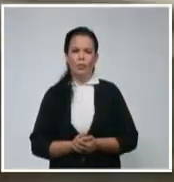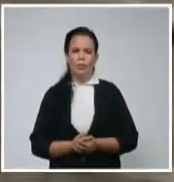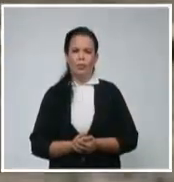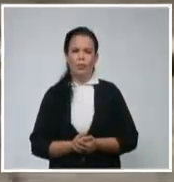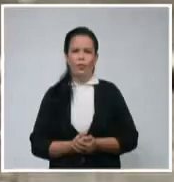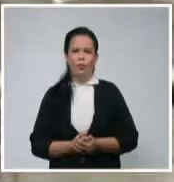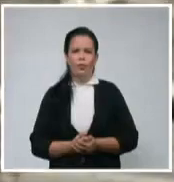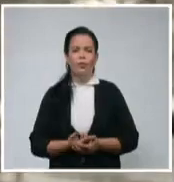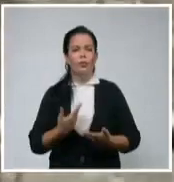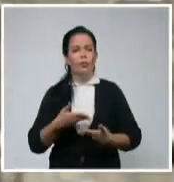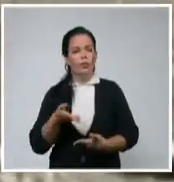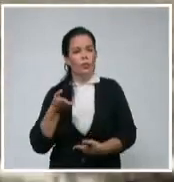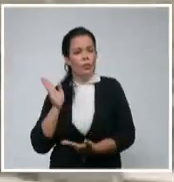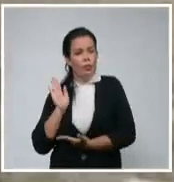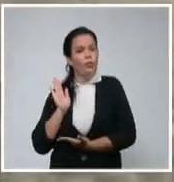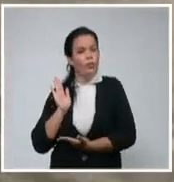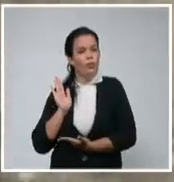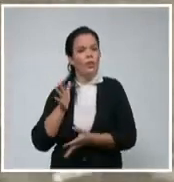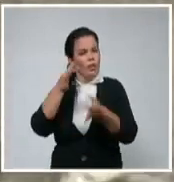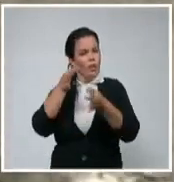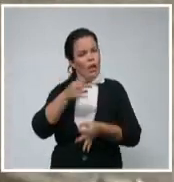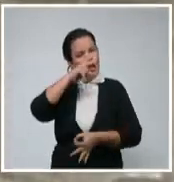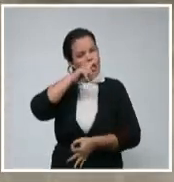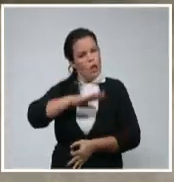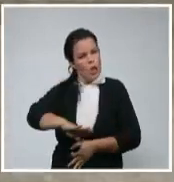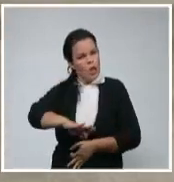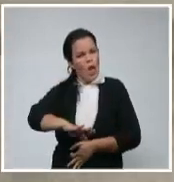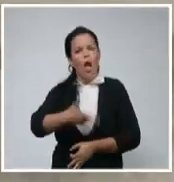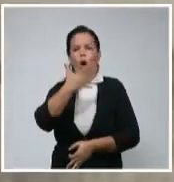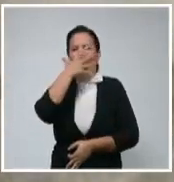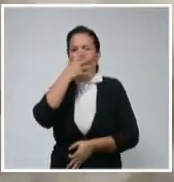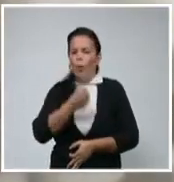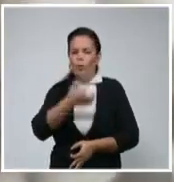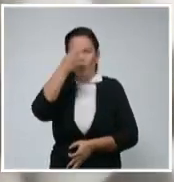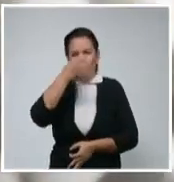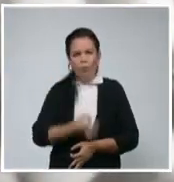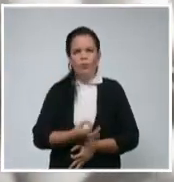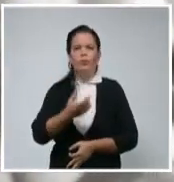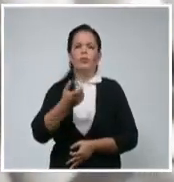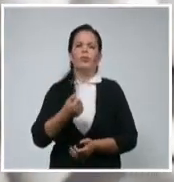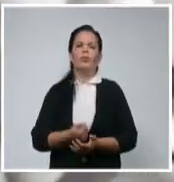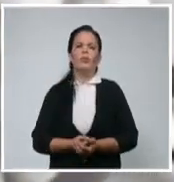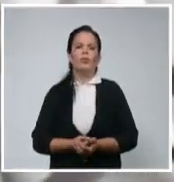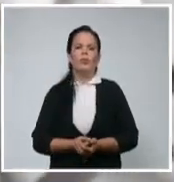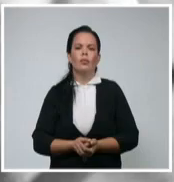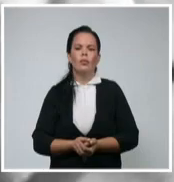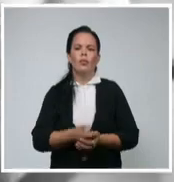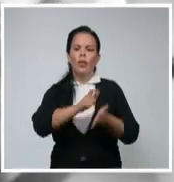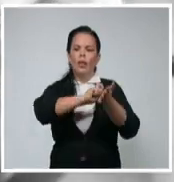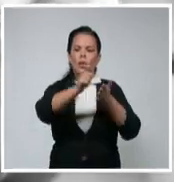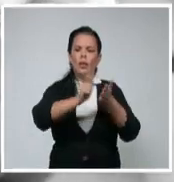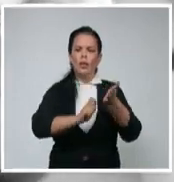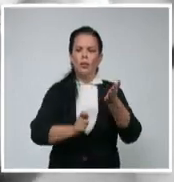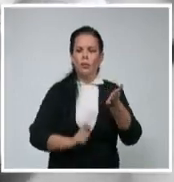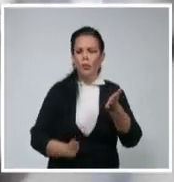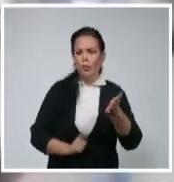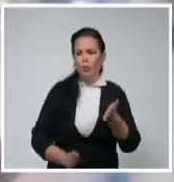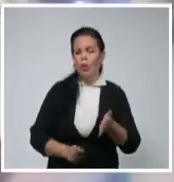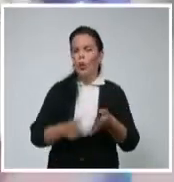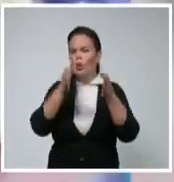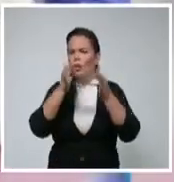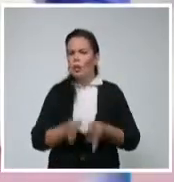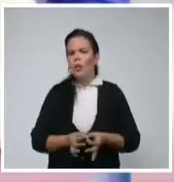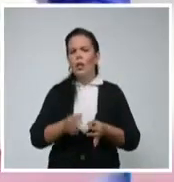comenzó a ser escritora de niña y de adolescente casi que estudia puramente matemáticas, pero al final terminó siendo periodista.